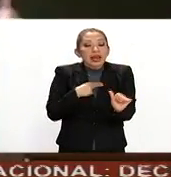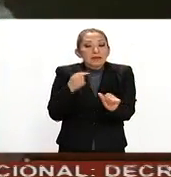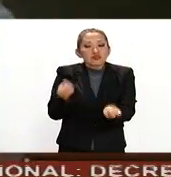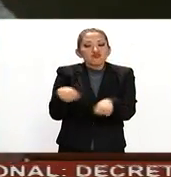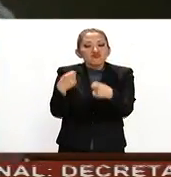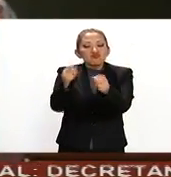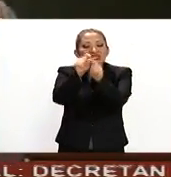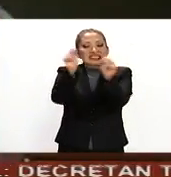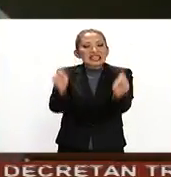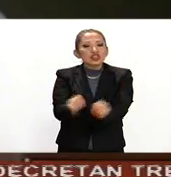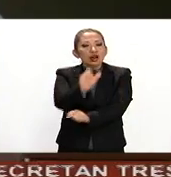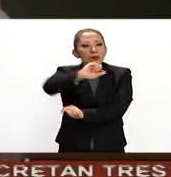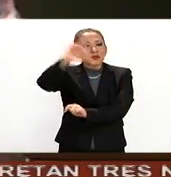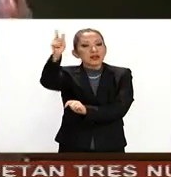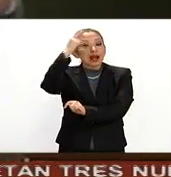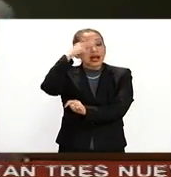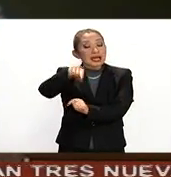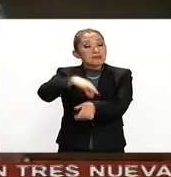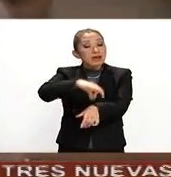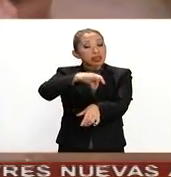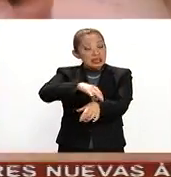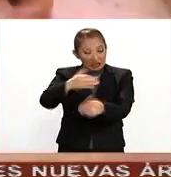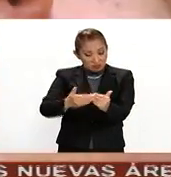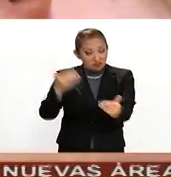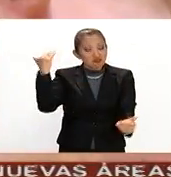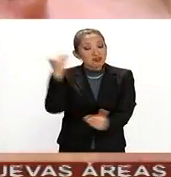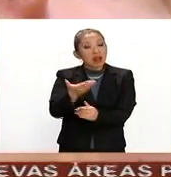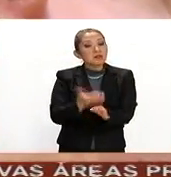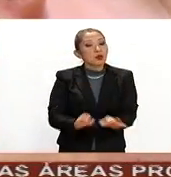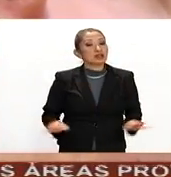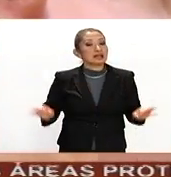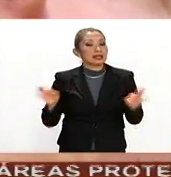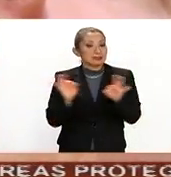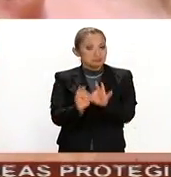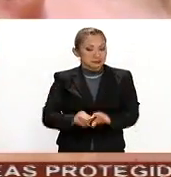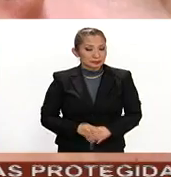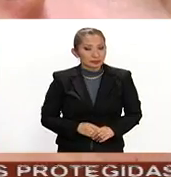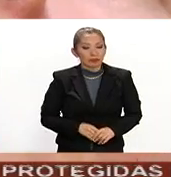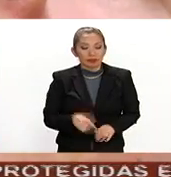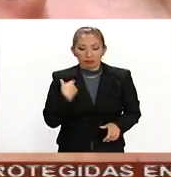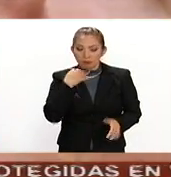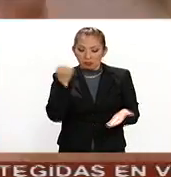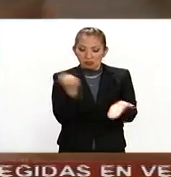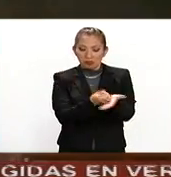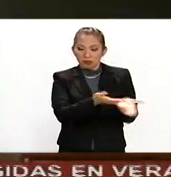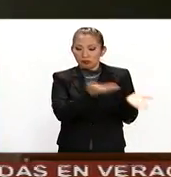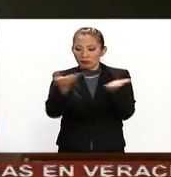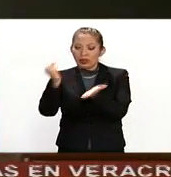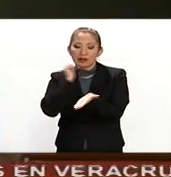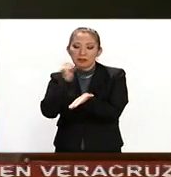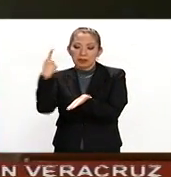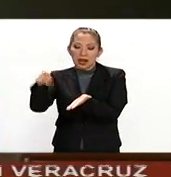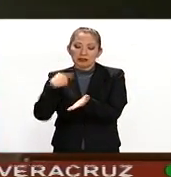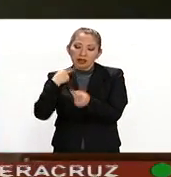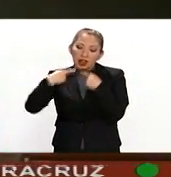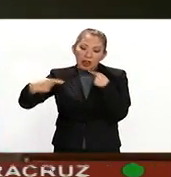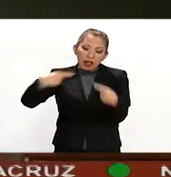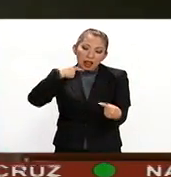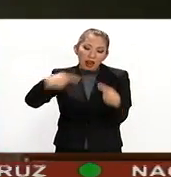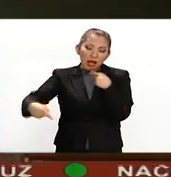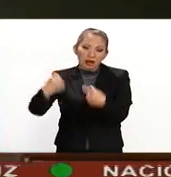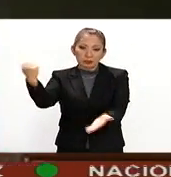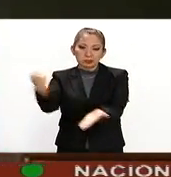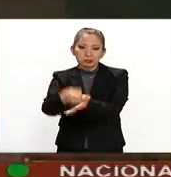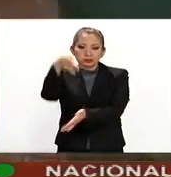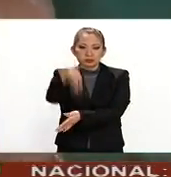tener un título profesional en medicina. Es un paso muy importante. El dictamen fue turnado al Senado para su discusión